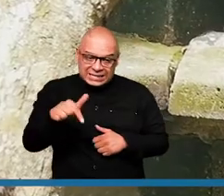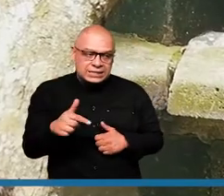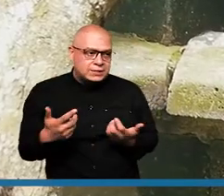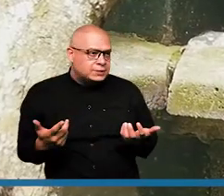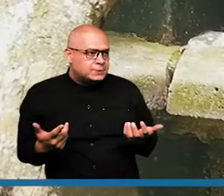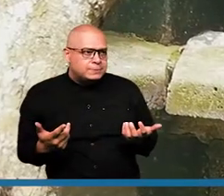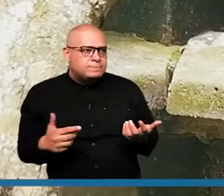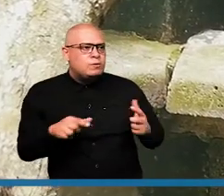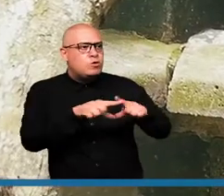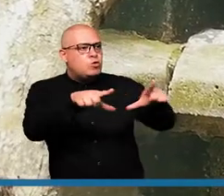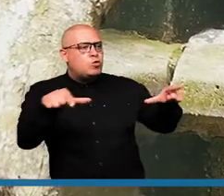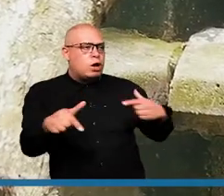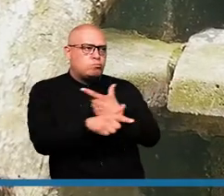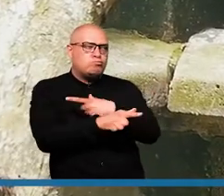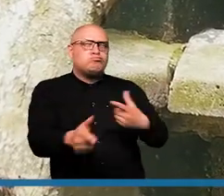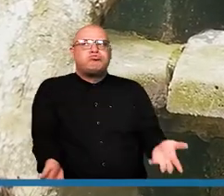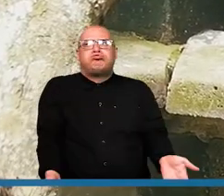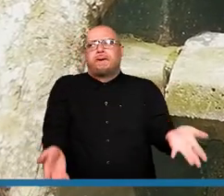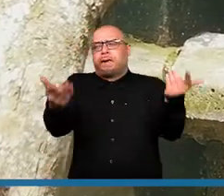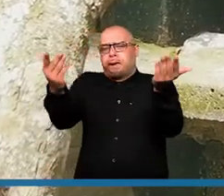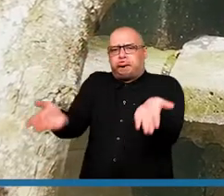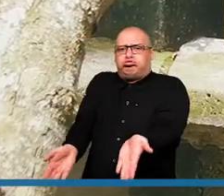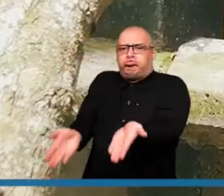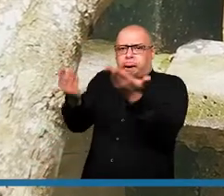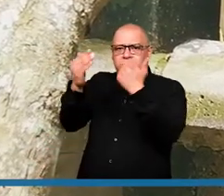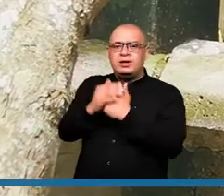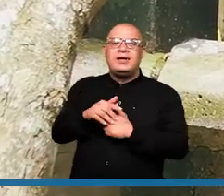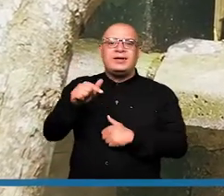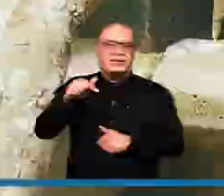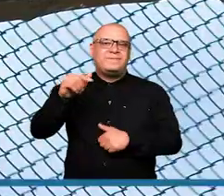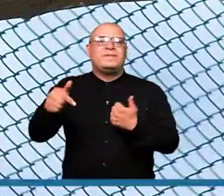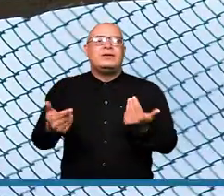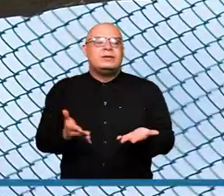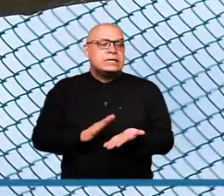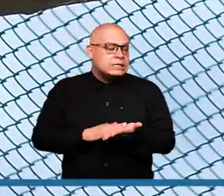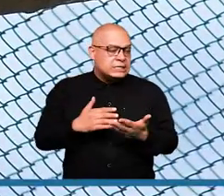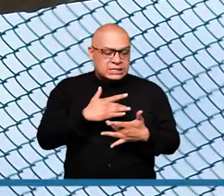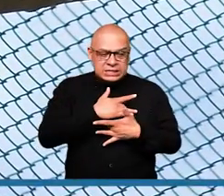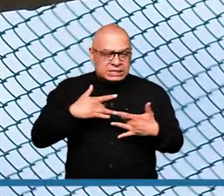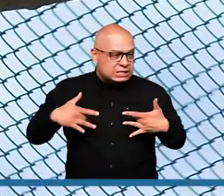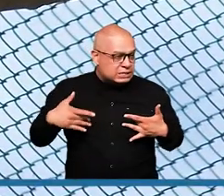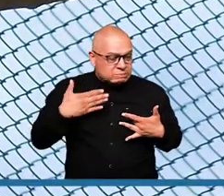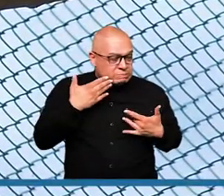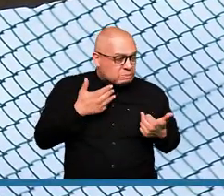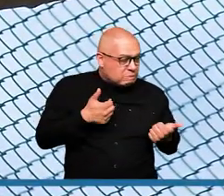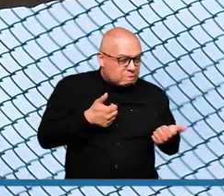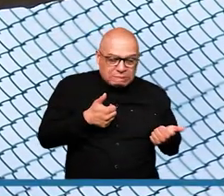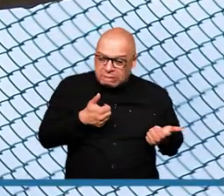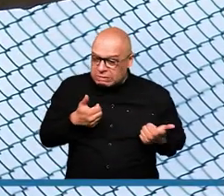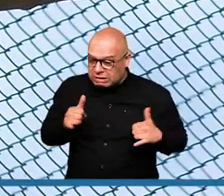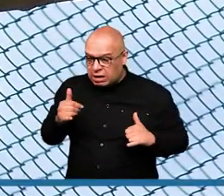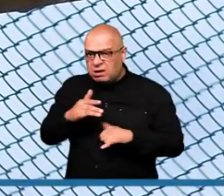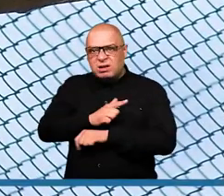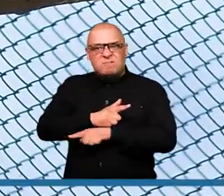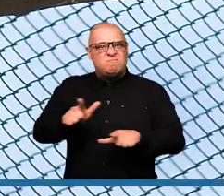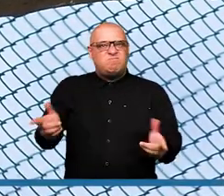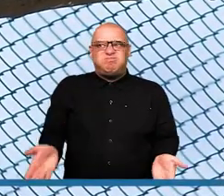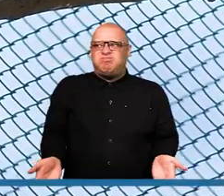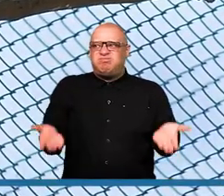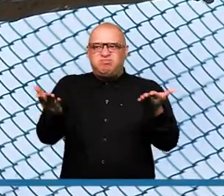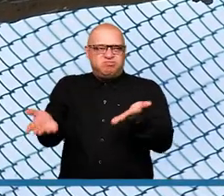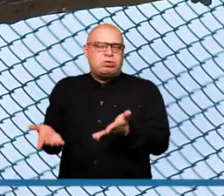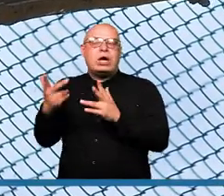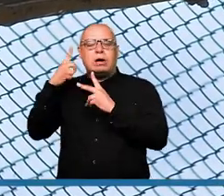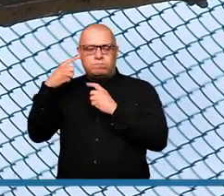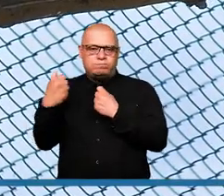sin zonas para liberar. Entonces nosotros acá hacemos procesos de rehabilitación de estos grupos y también hacemos liberaciones en conjunto con